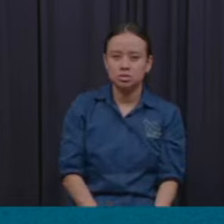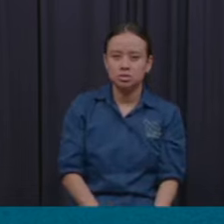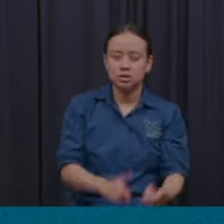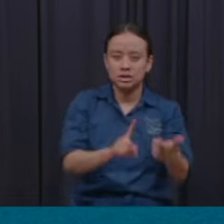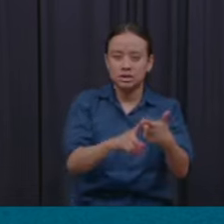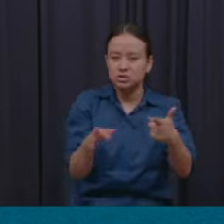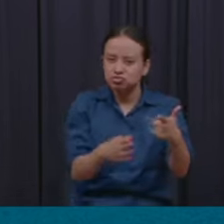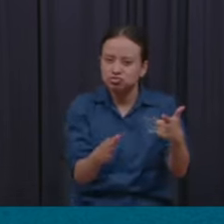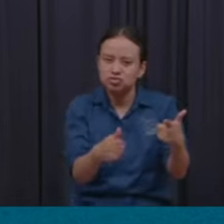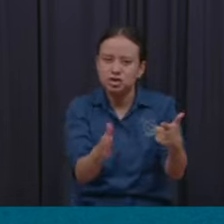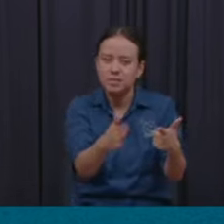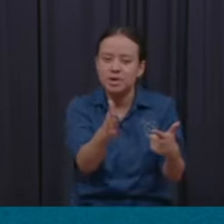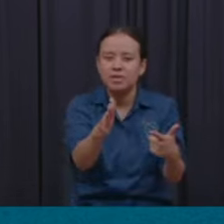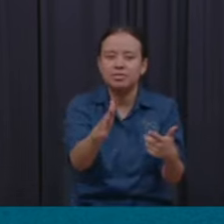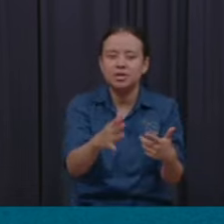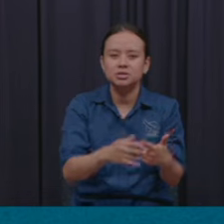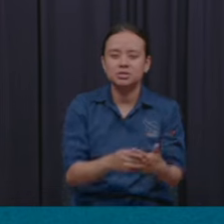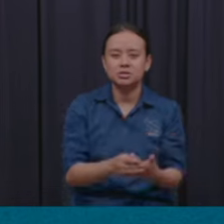Serpientes.